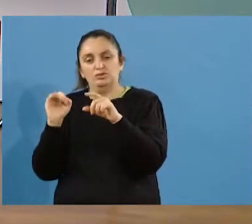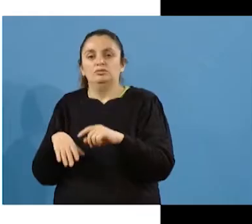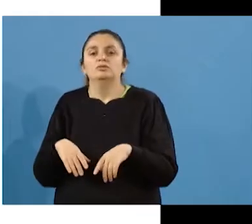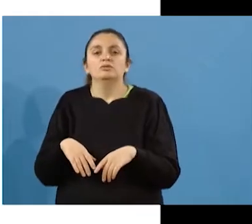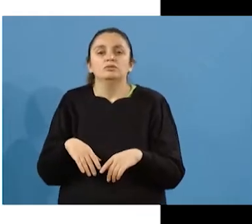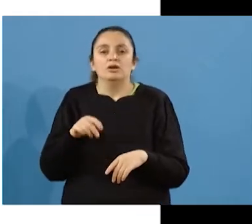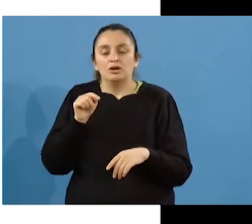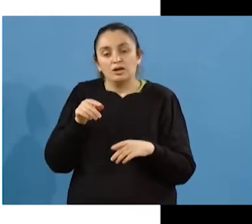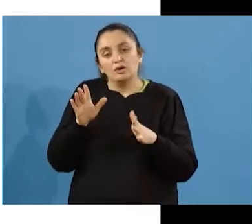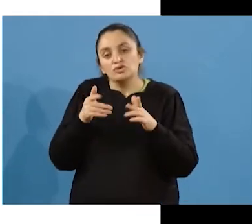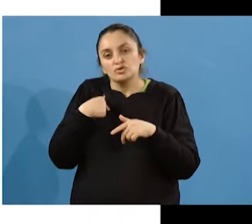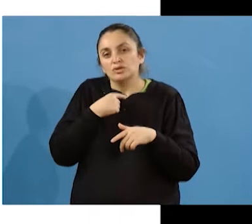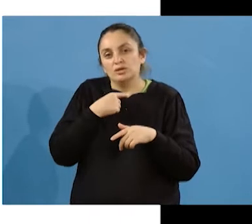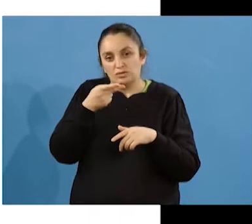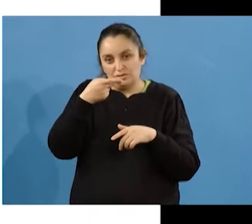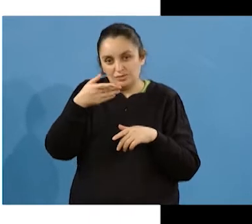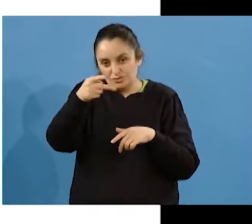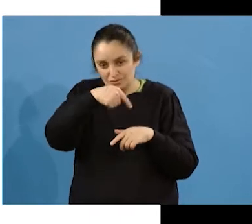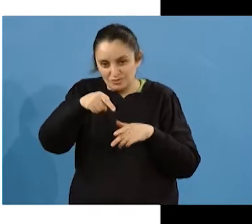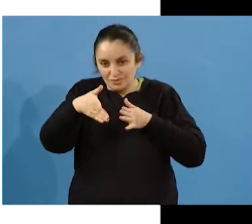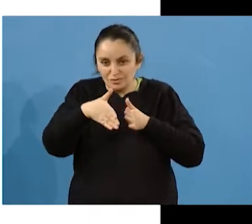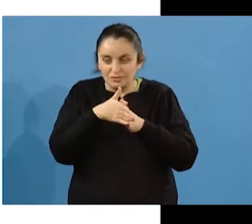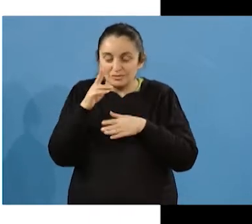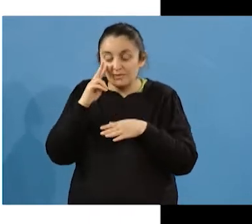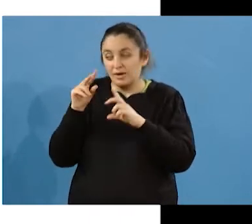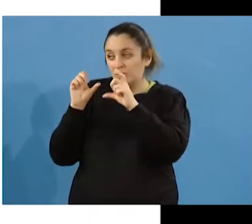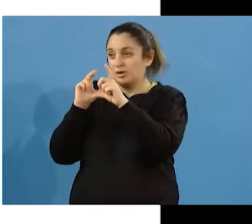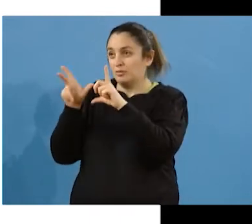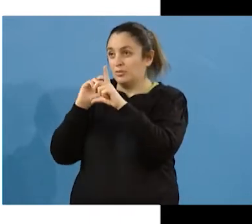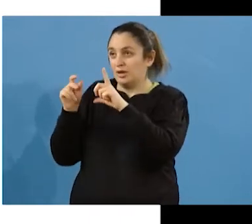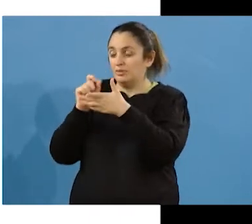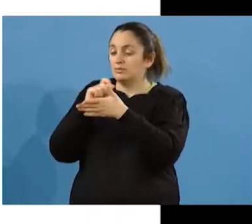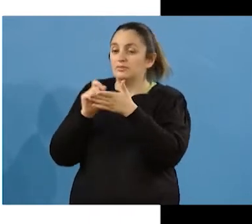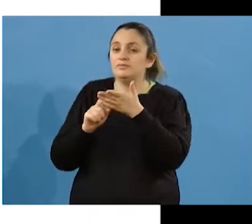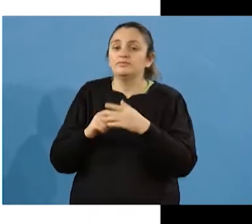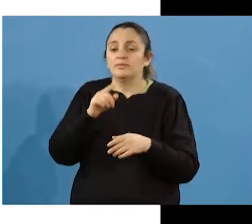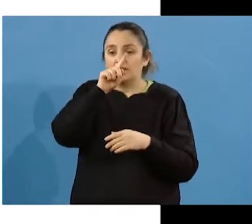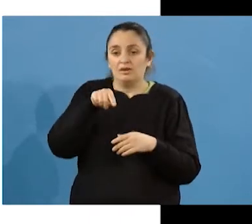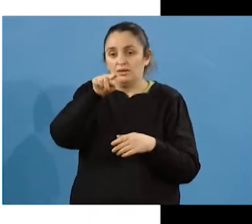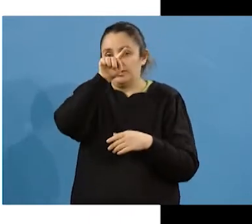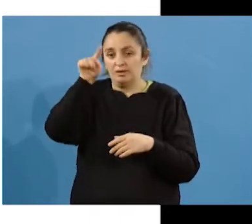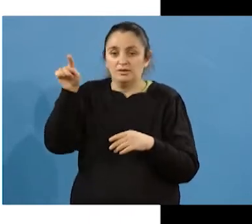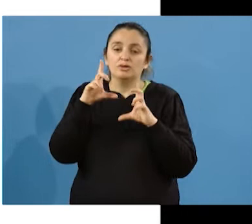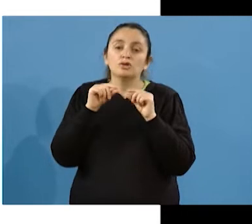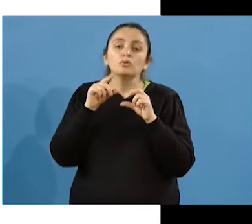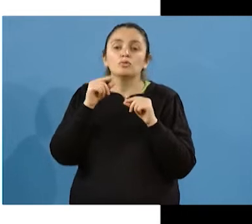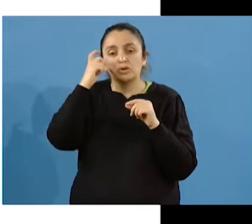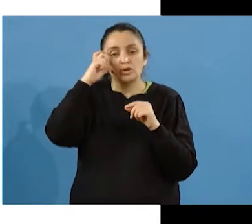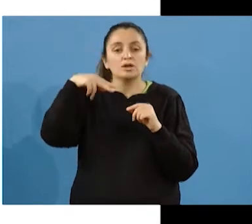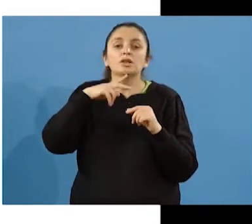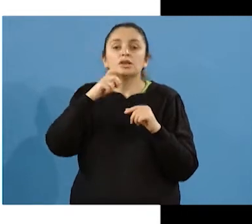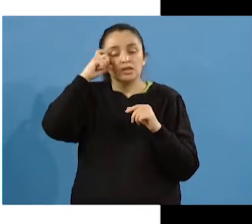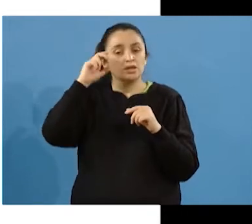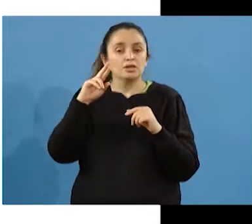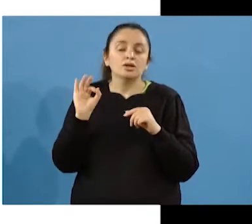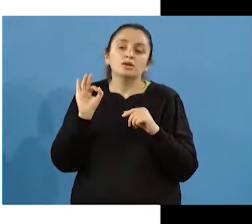en el power y la definición calcular una raíz de un número entero es encontrar un número